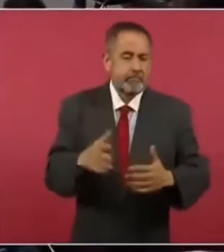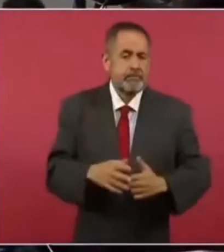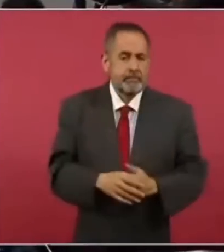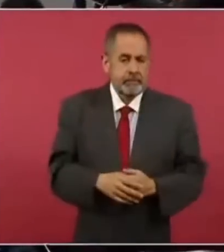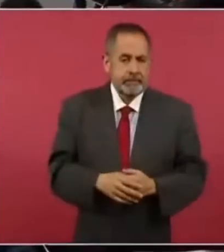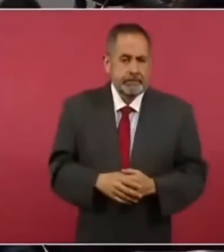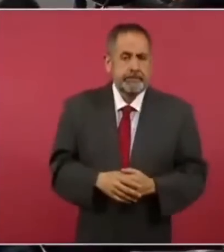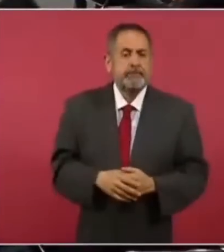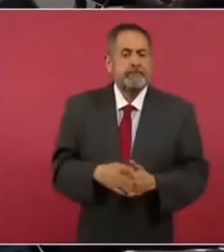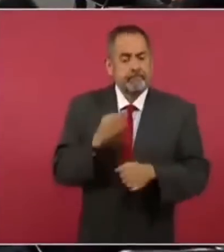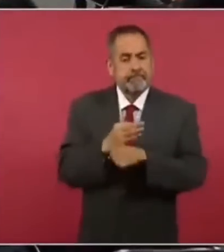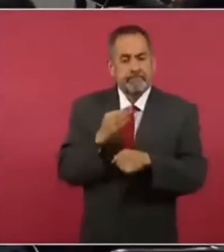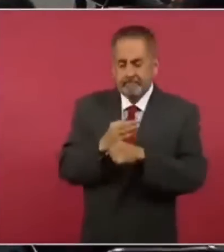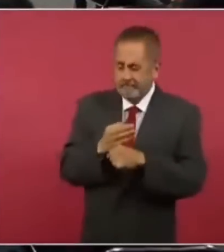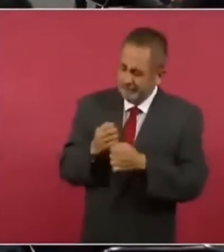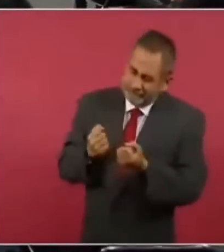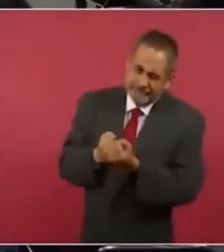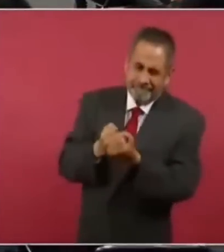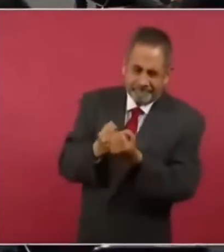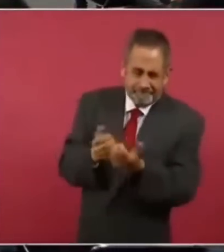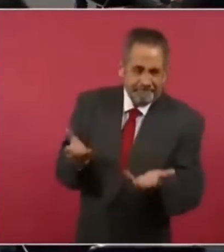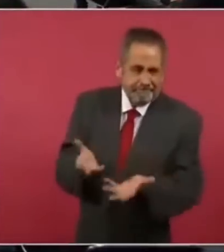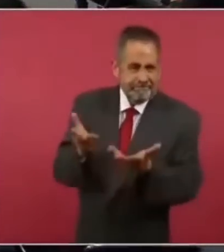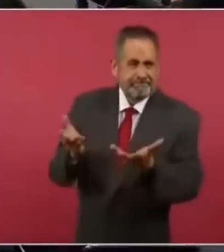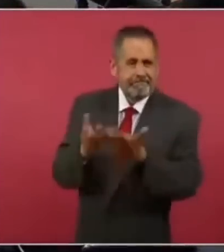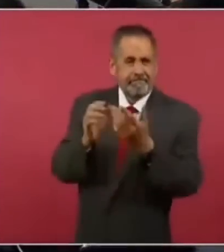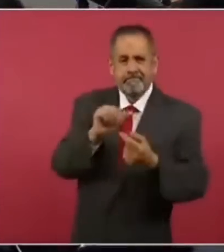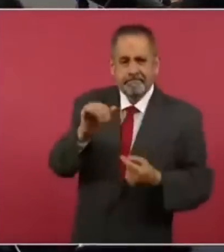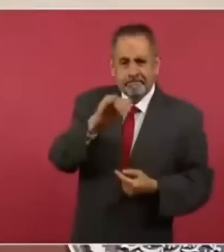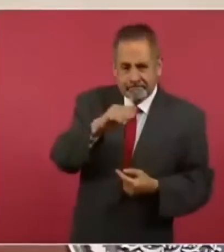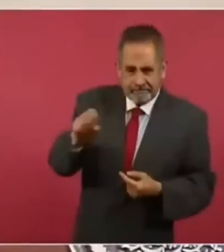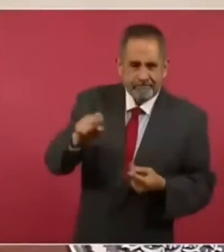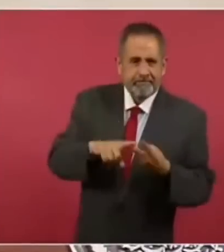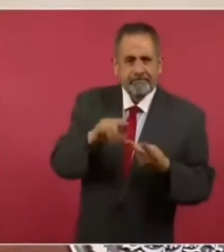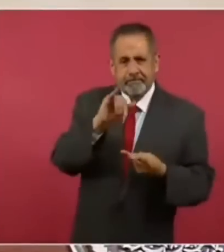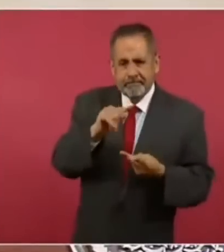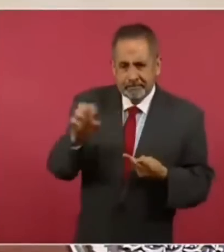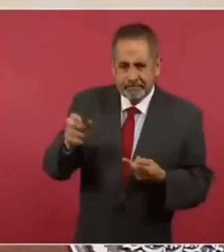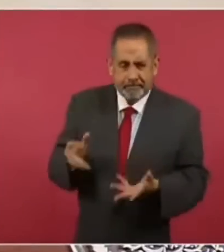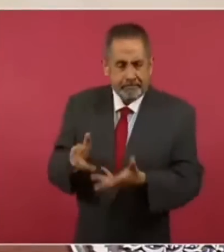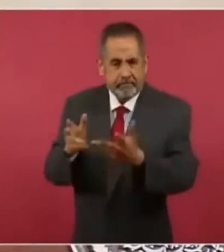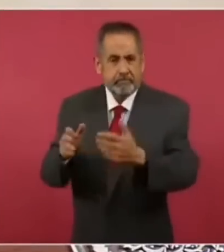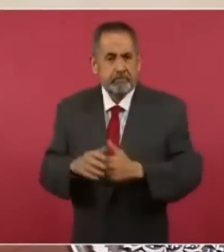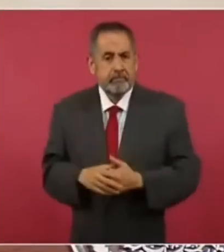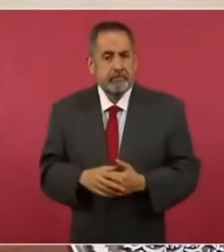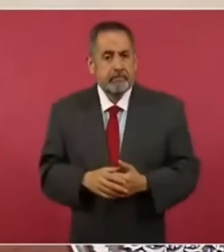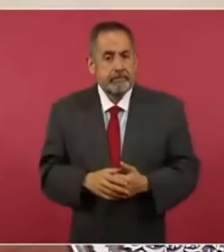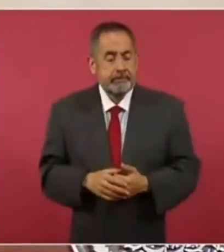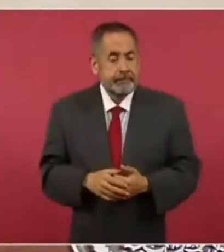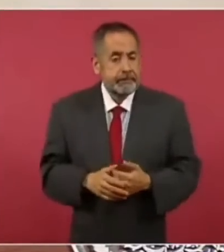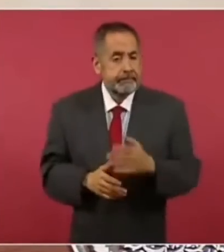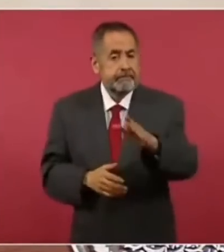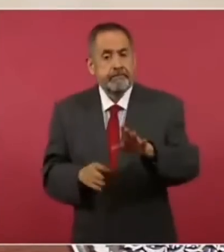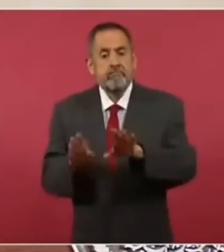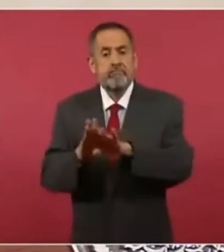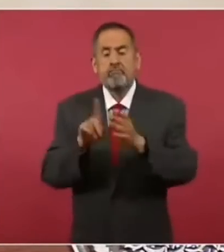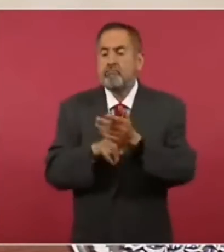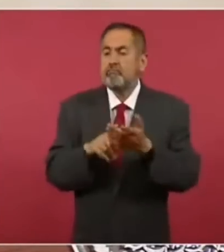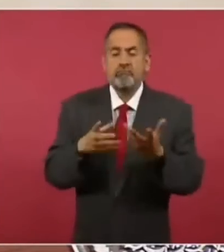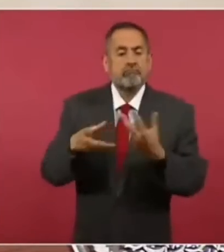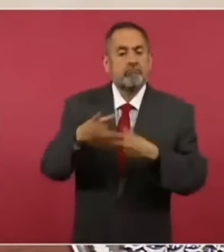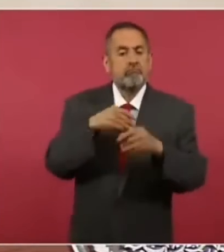Entonces, estamos levantando el sistema de salud. Si me dices, ¿cómo